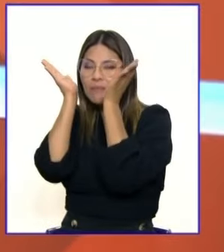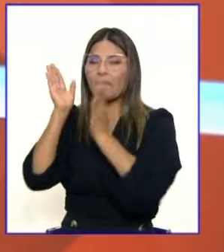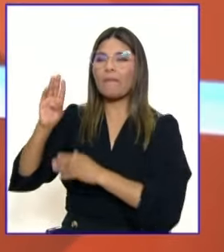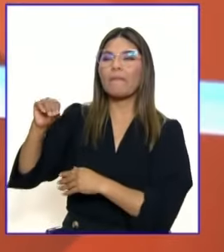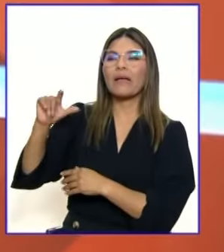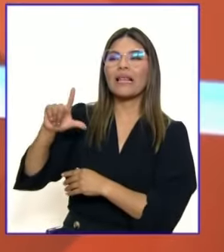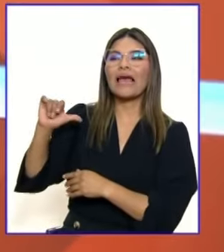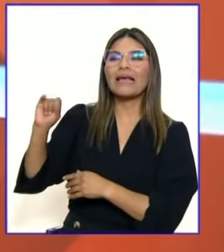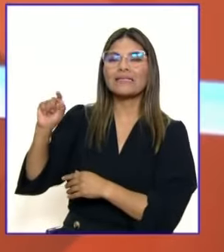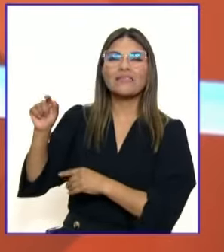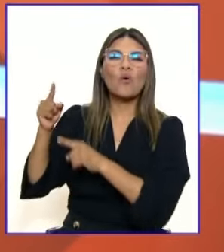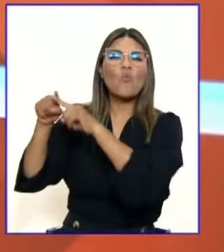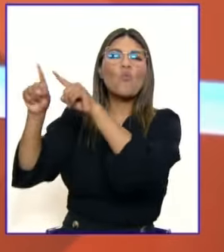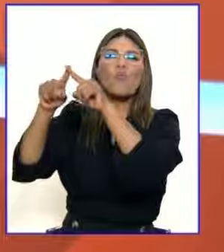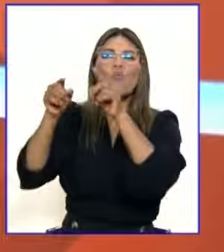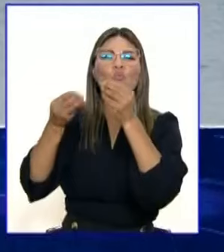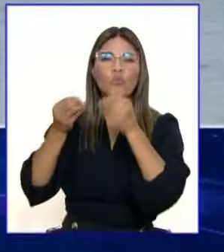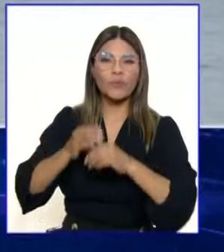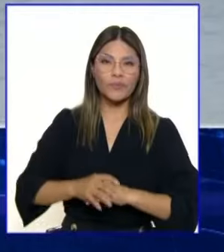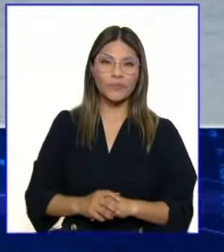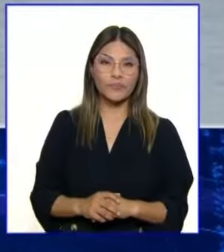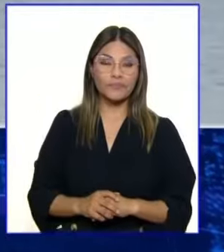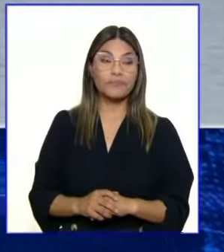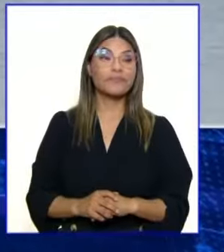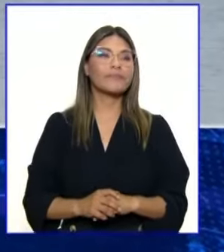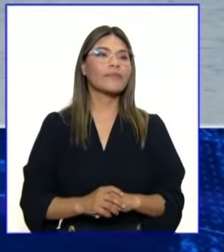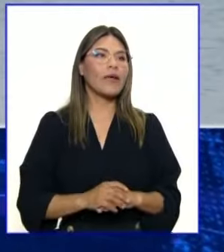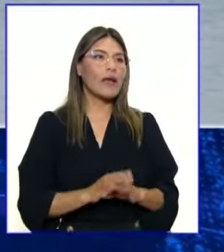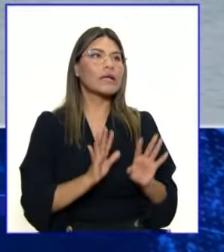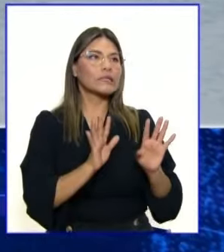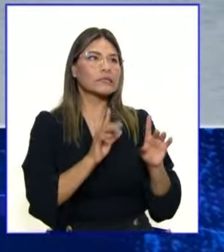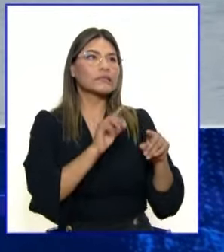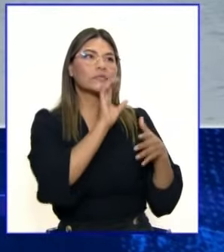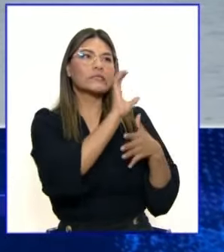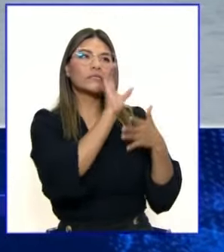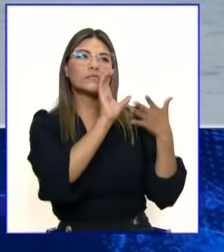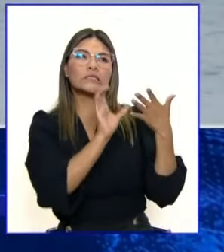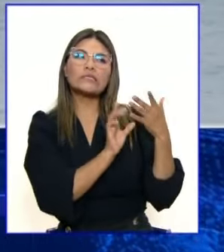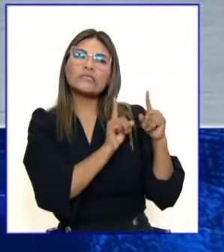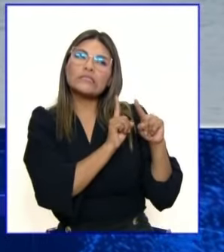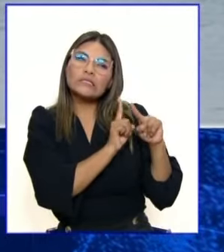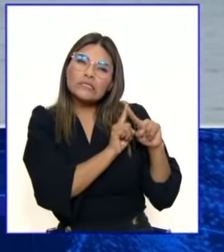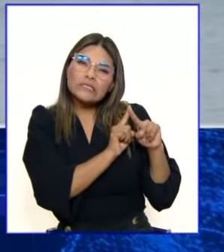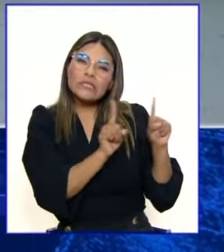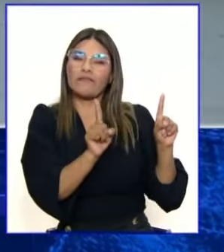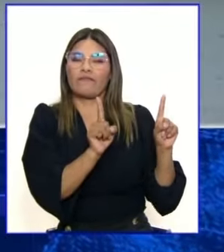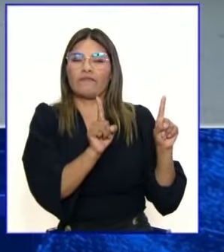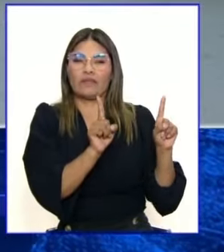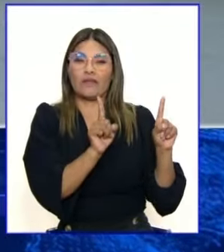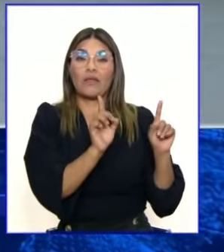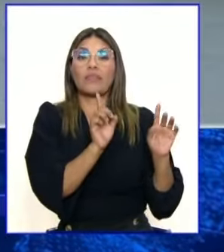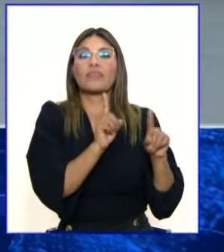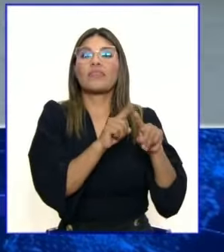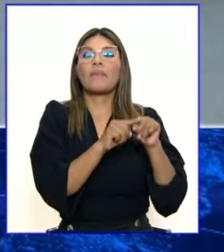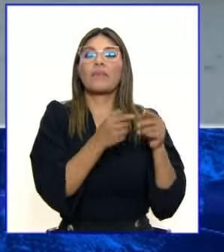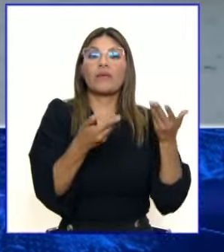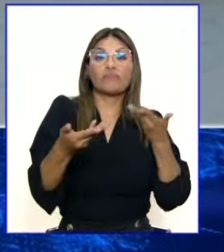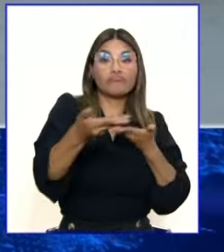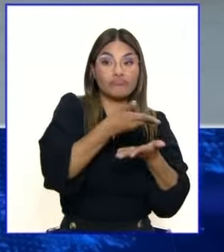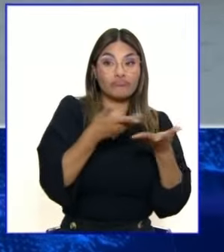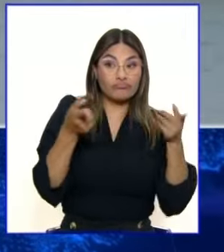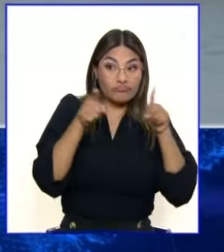muy comunes en primer lugar, ¿no? Yo creo que es un poco, la negociación en realidad depende de cómo se